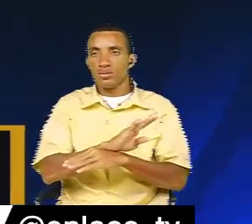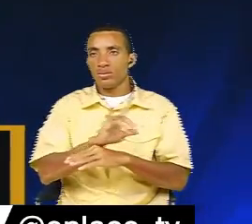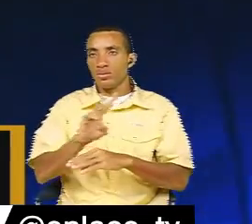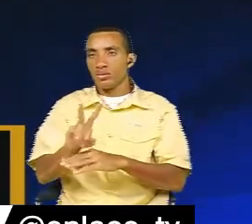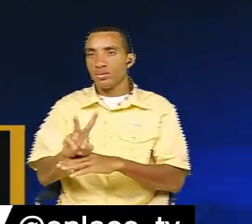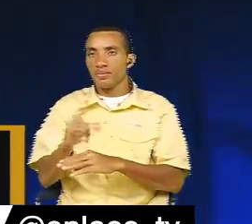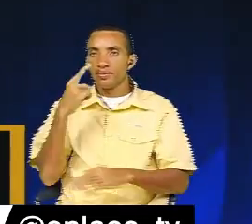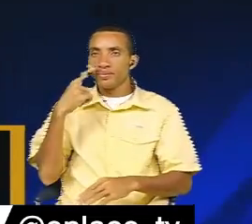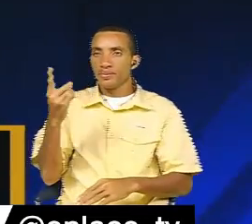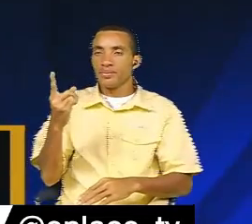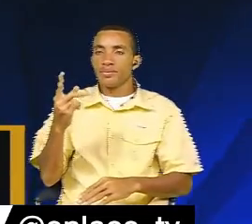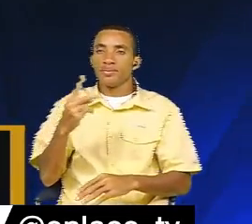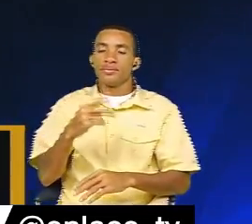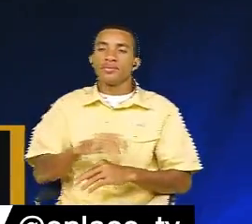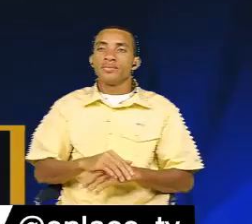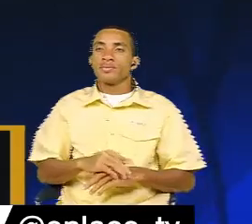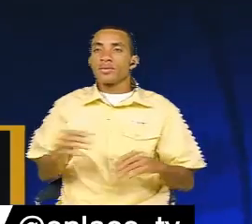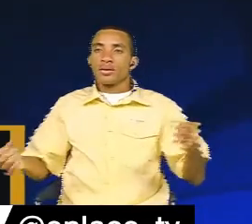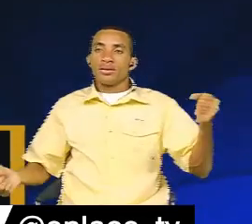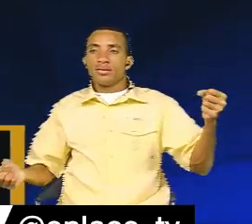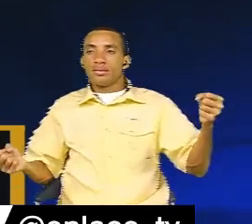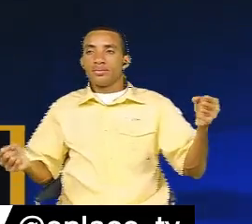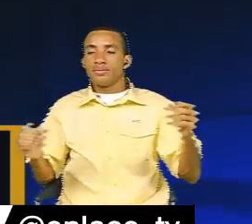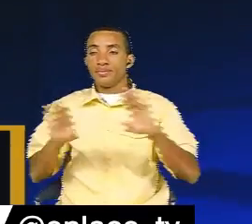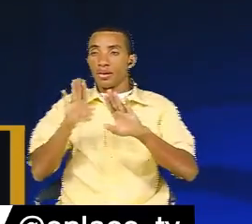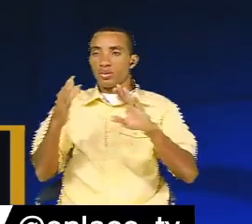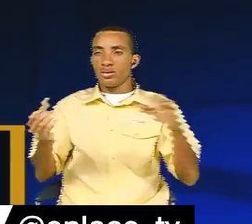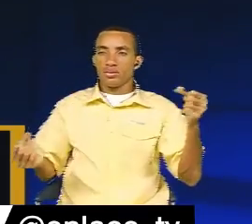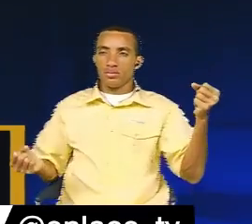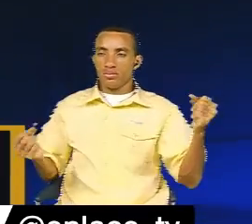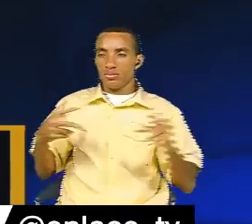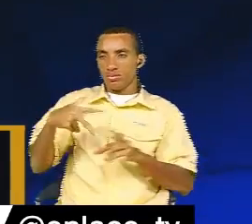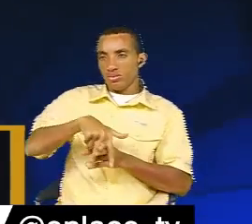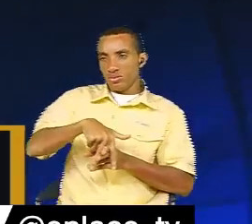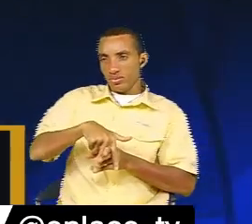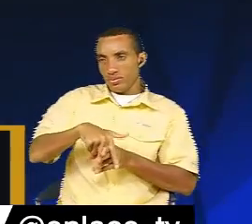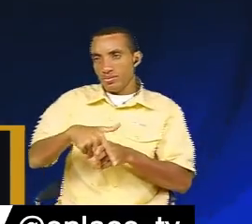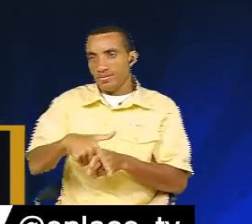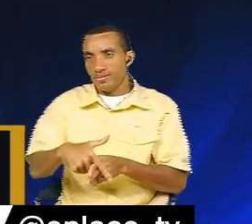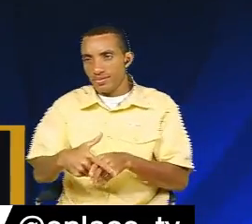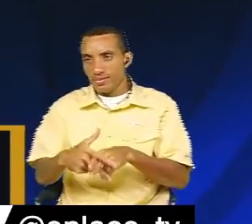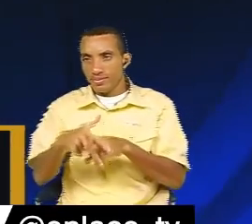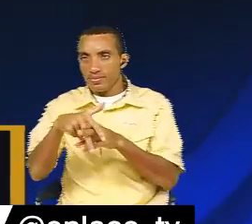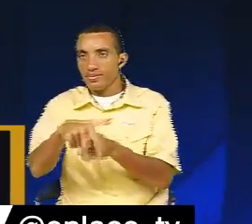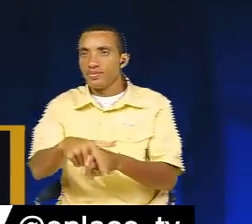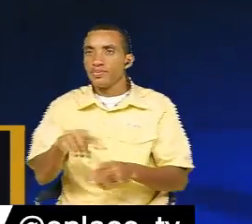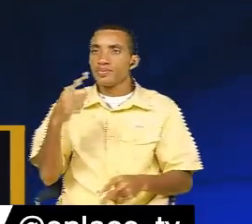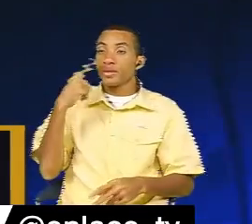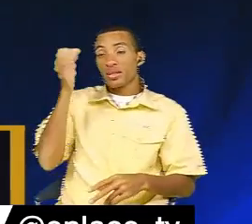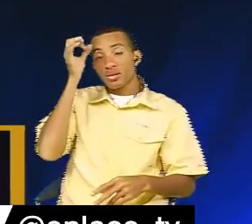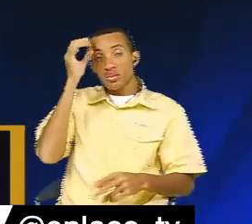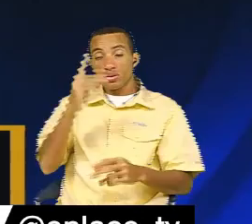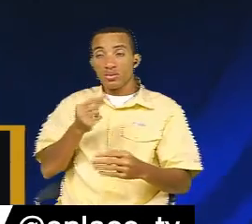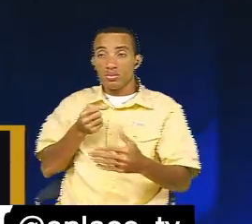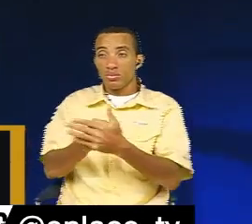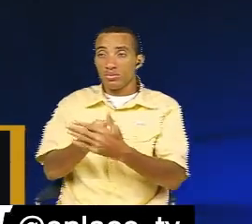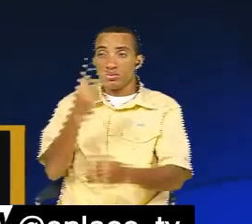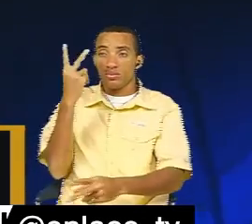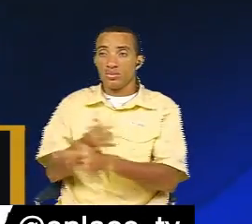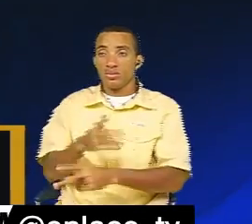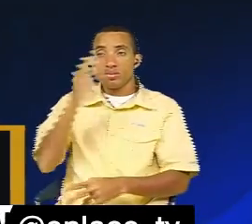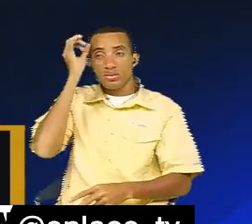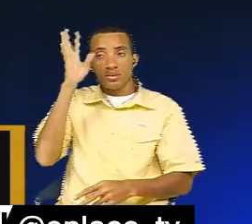moto transportando una puerta en el cual se ve que puede ocasionar algún accidente y en el